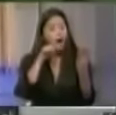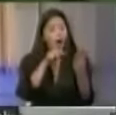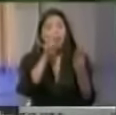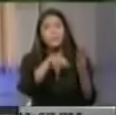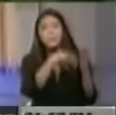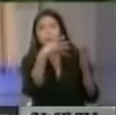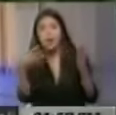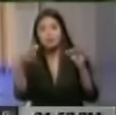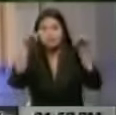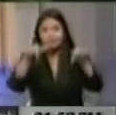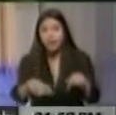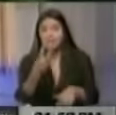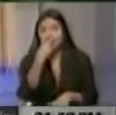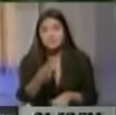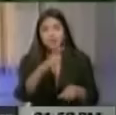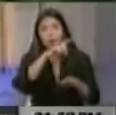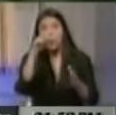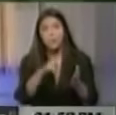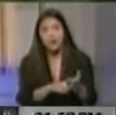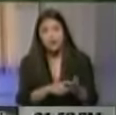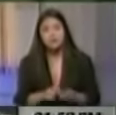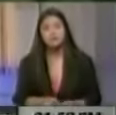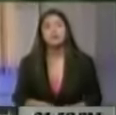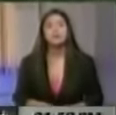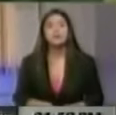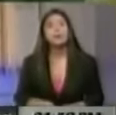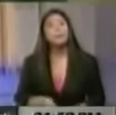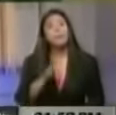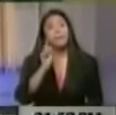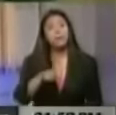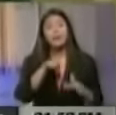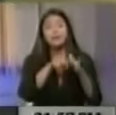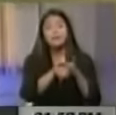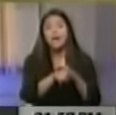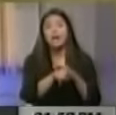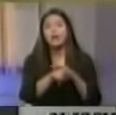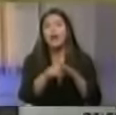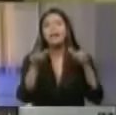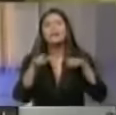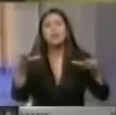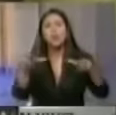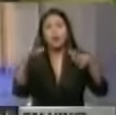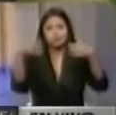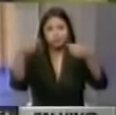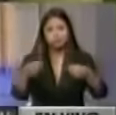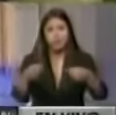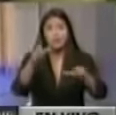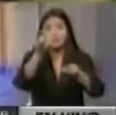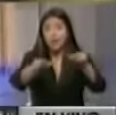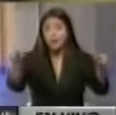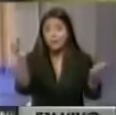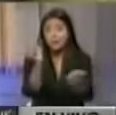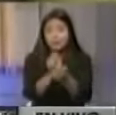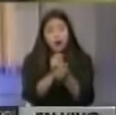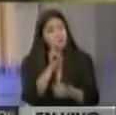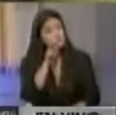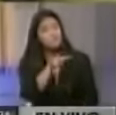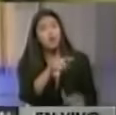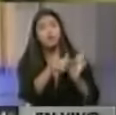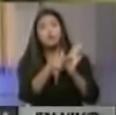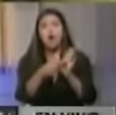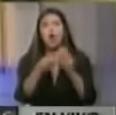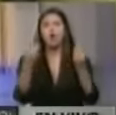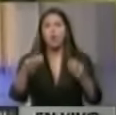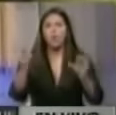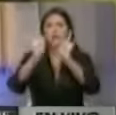programación de lo que ha sido esta visita guiada. Tuvieron ocasión incluso de entrar a las celdas de reclusión de los privados de libertad. Observaron la demostración de